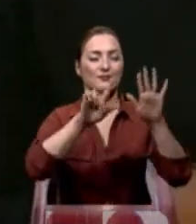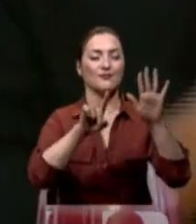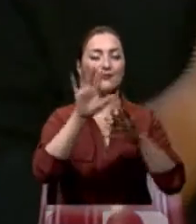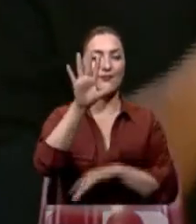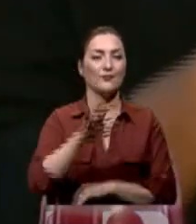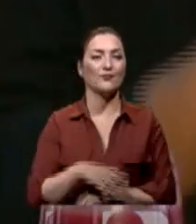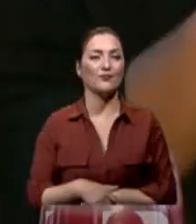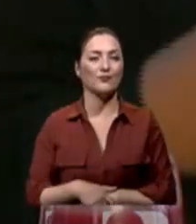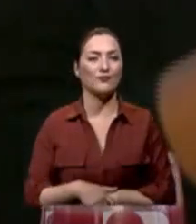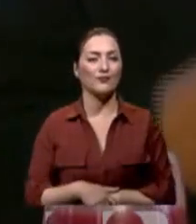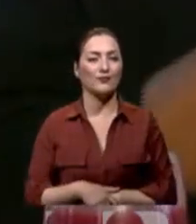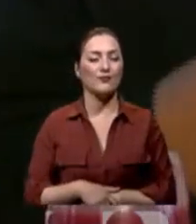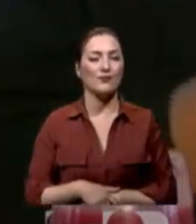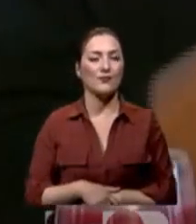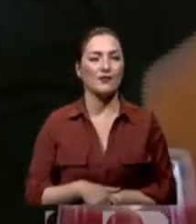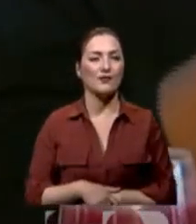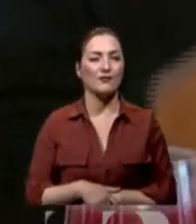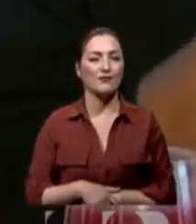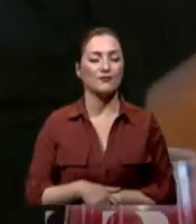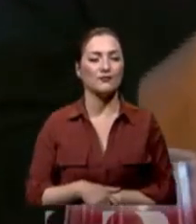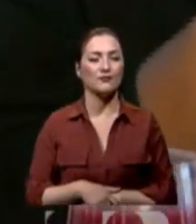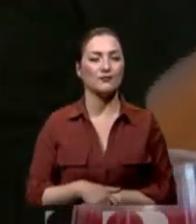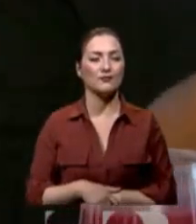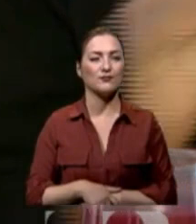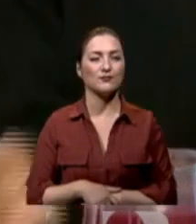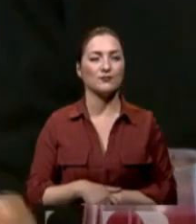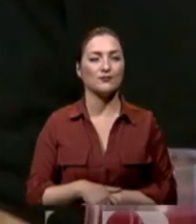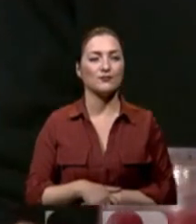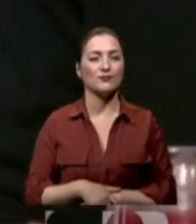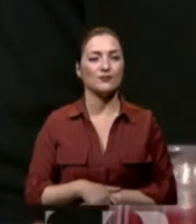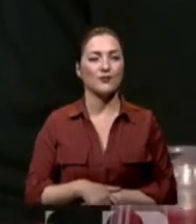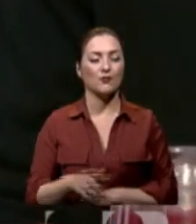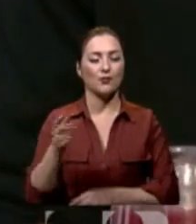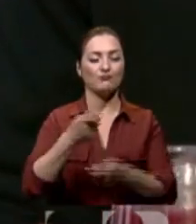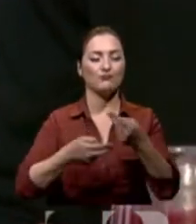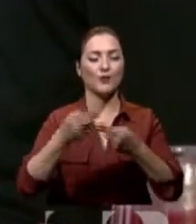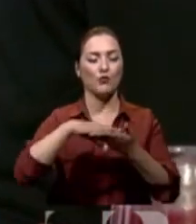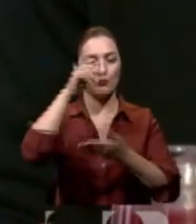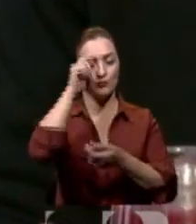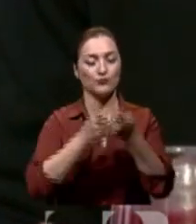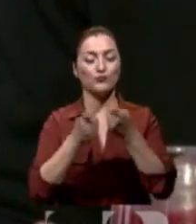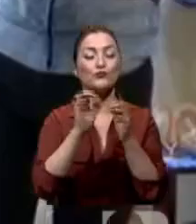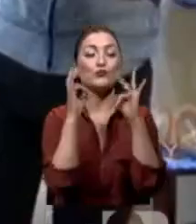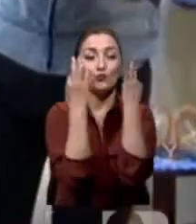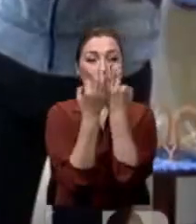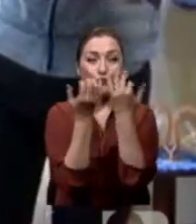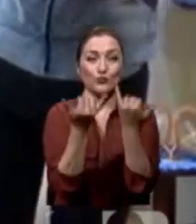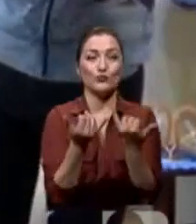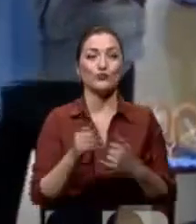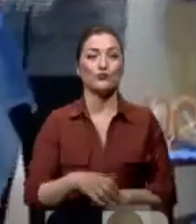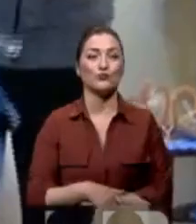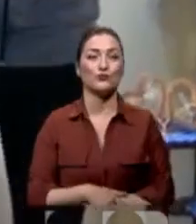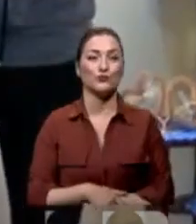10. 8.5 Atavío y Manduca, un emprendimiento familiar. Son ahora,